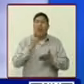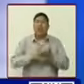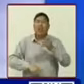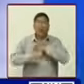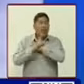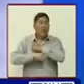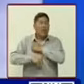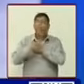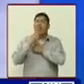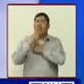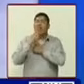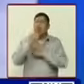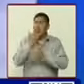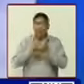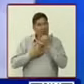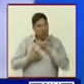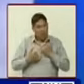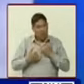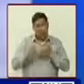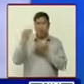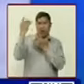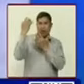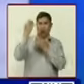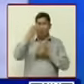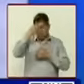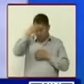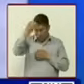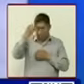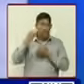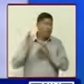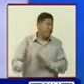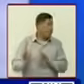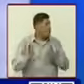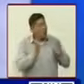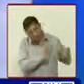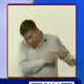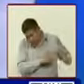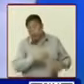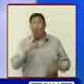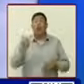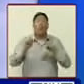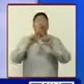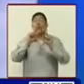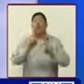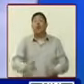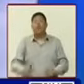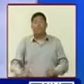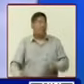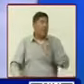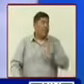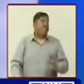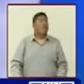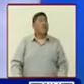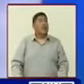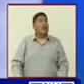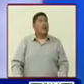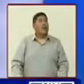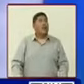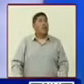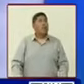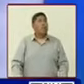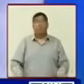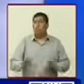deberían existir para los infractores? Estamos esperando sus opiniones. Pero también tenemos otra pregunta que la lanzamos a través de nuestras